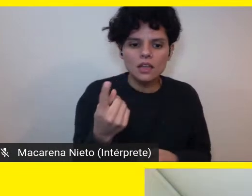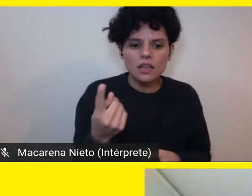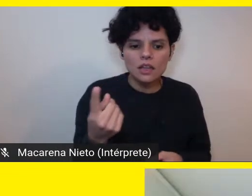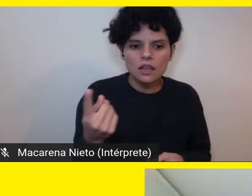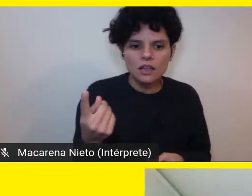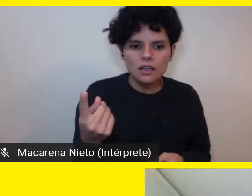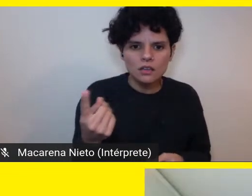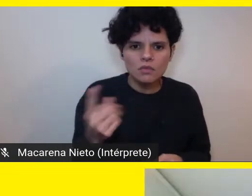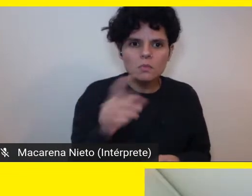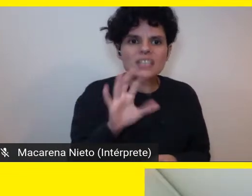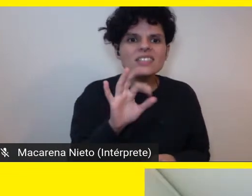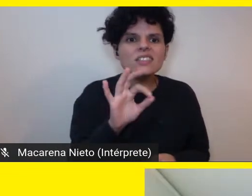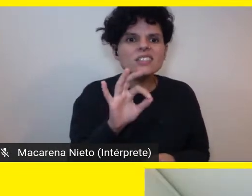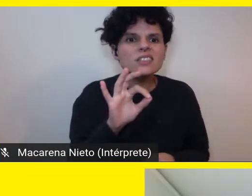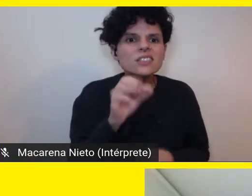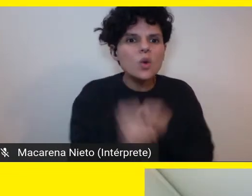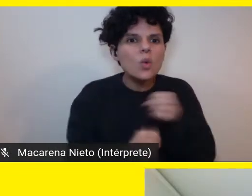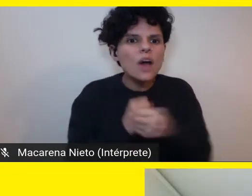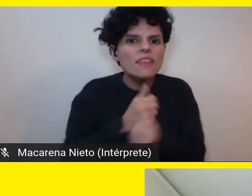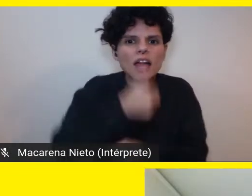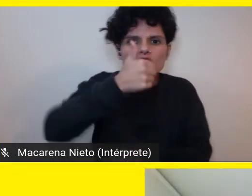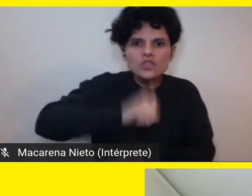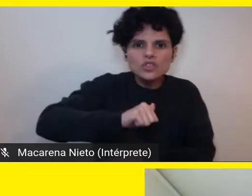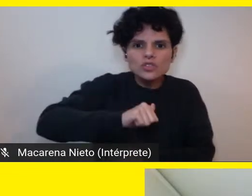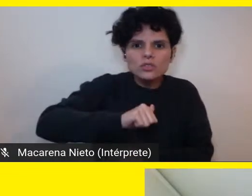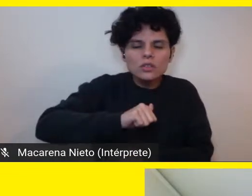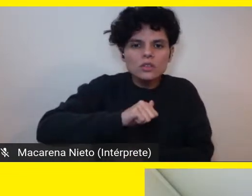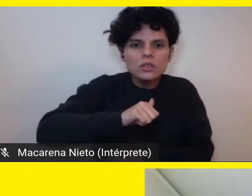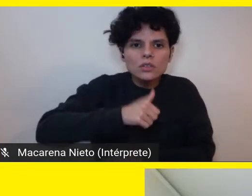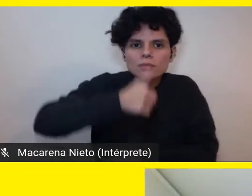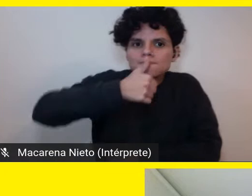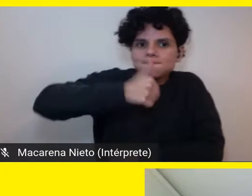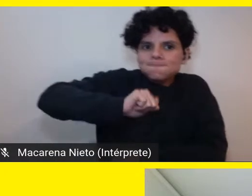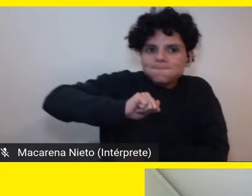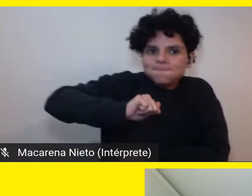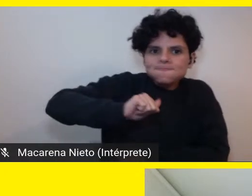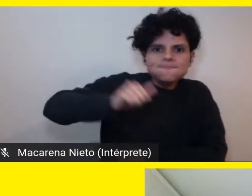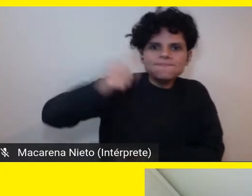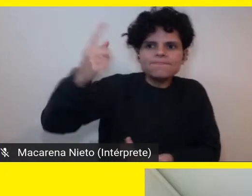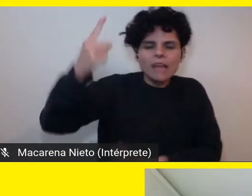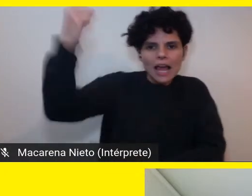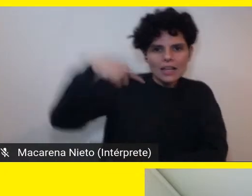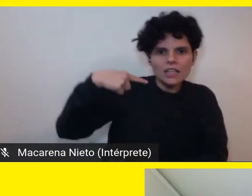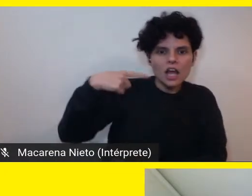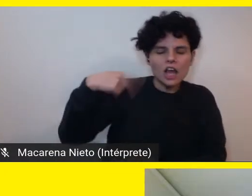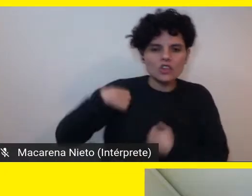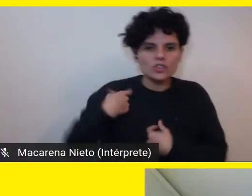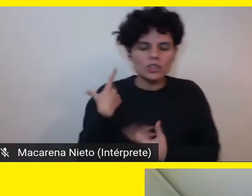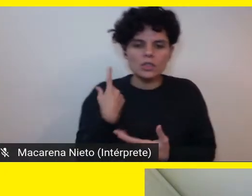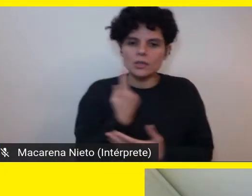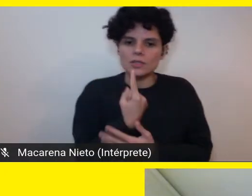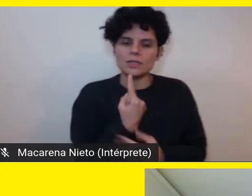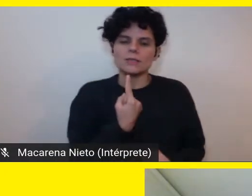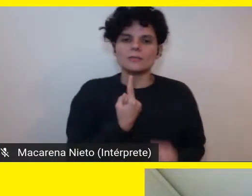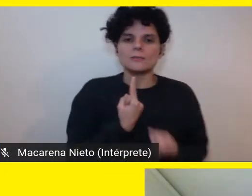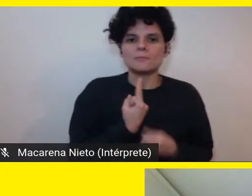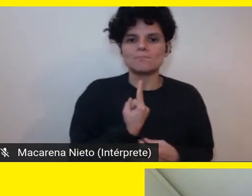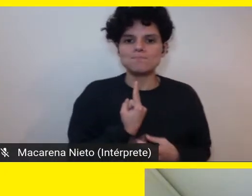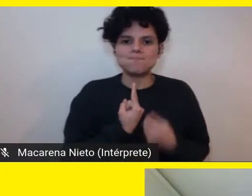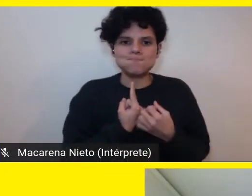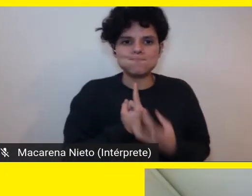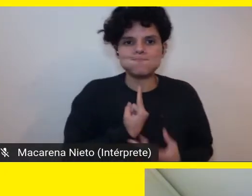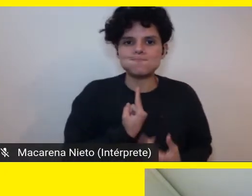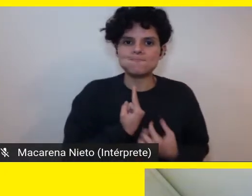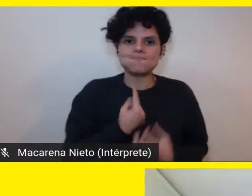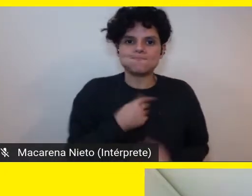50 años de silencio, con lo cual está forzada a ir una y otra vez la persona a repetir, y esa es la